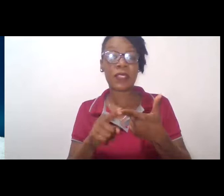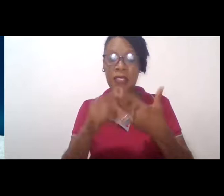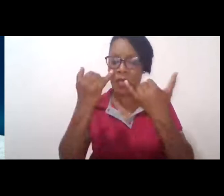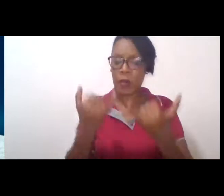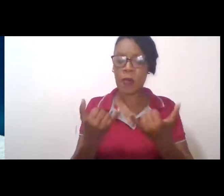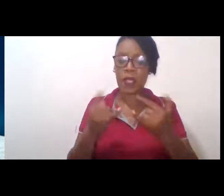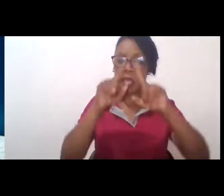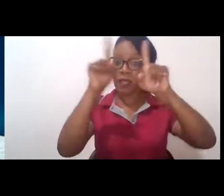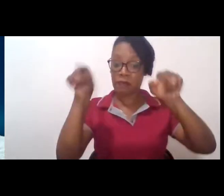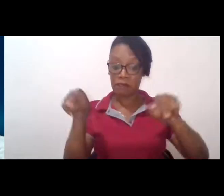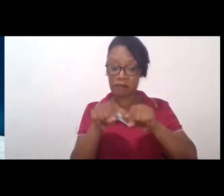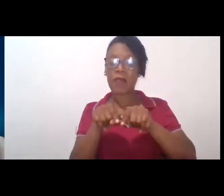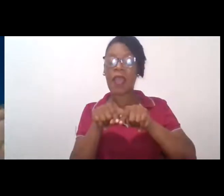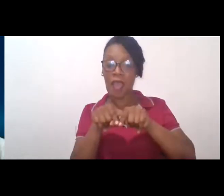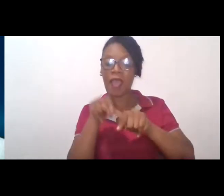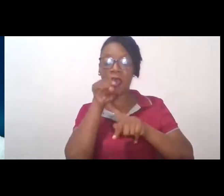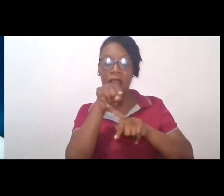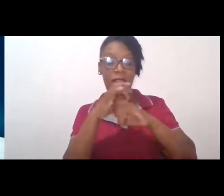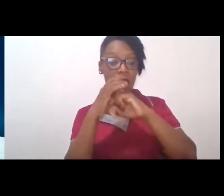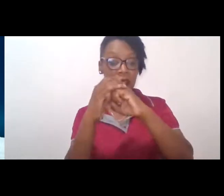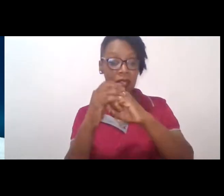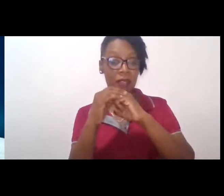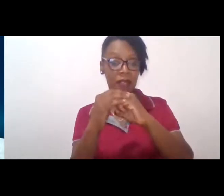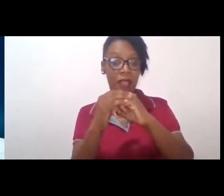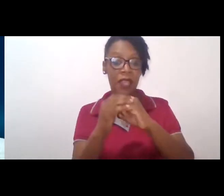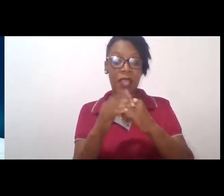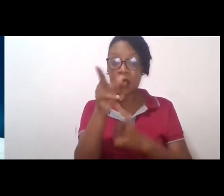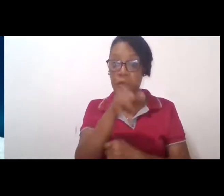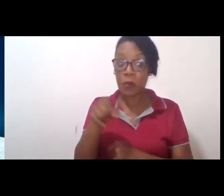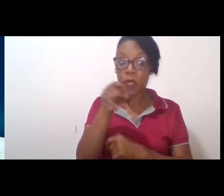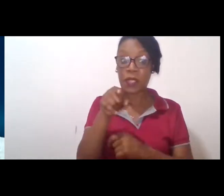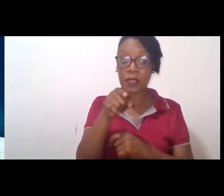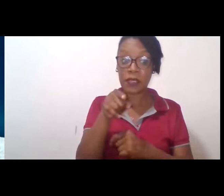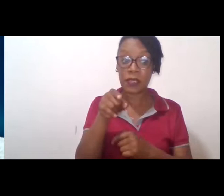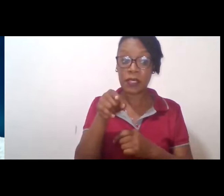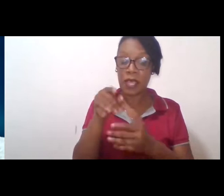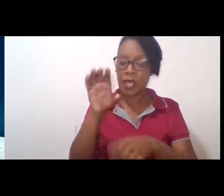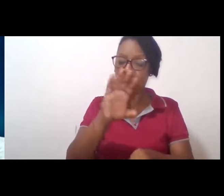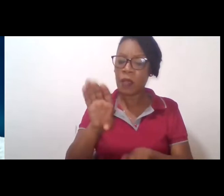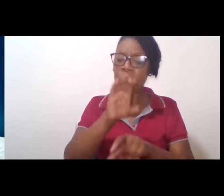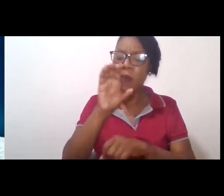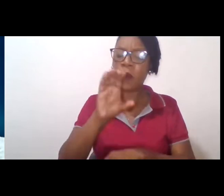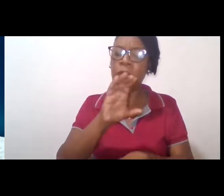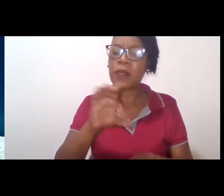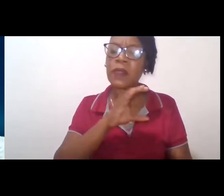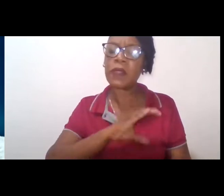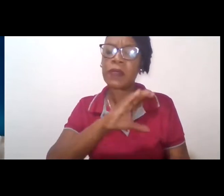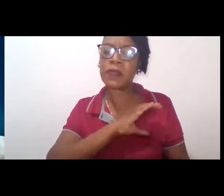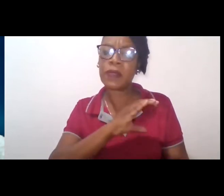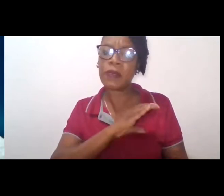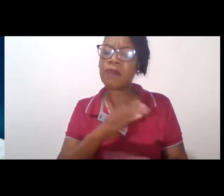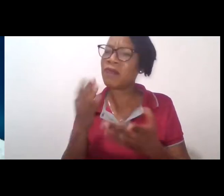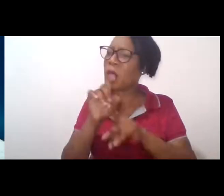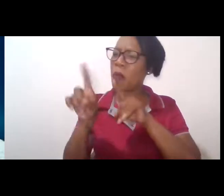del trastorno del espectro autista, en el marco de esta condición, se han generado preguntas como, ¿y